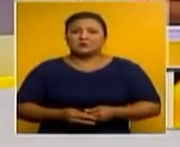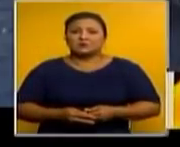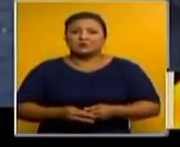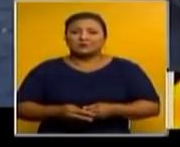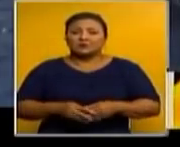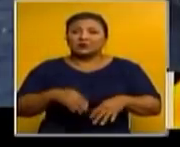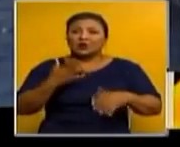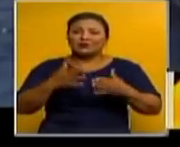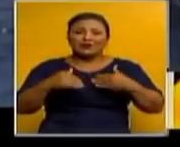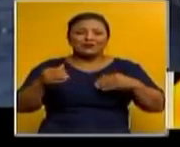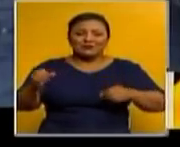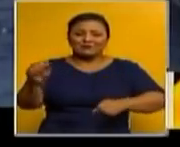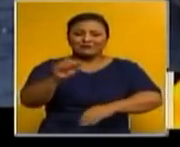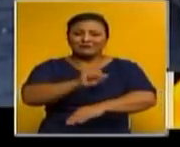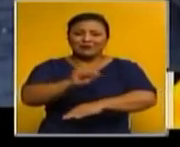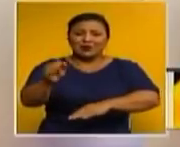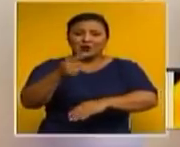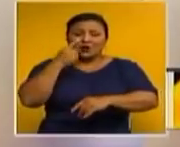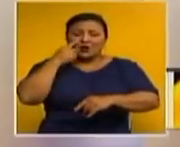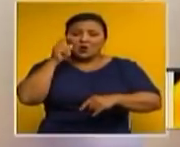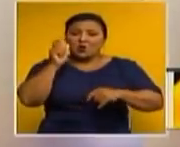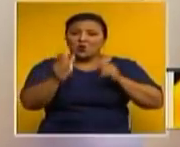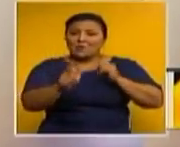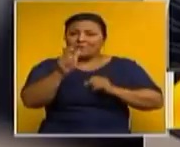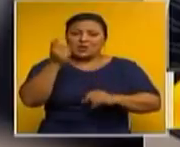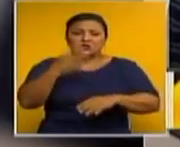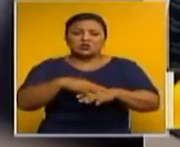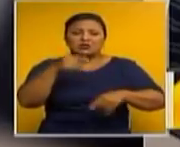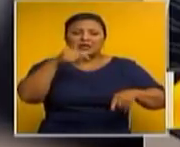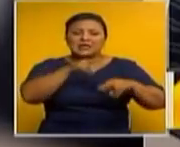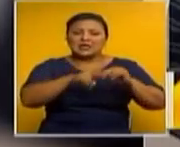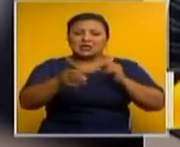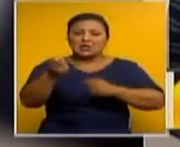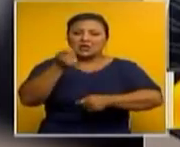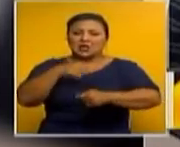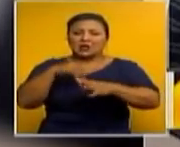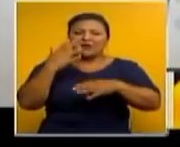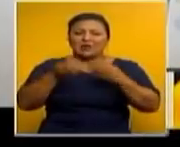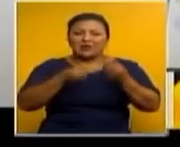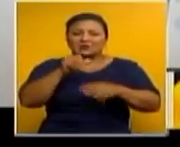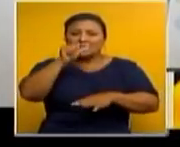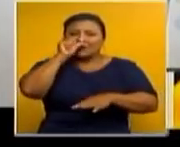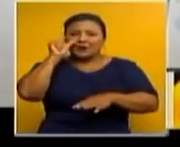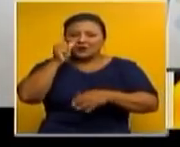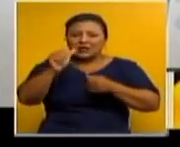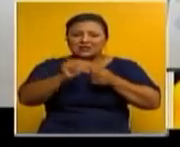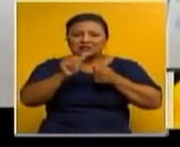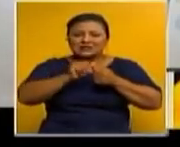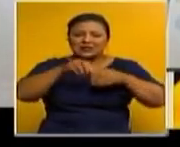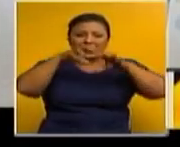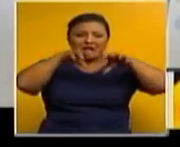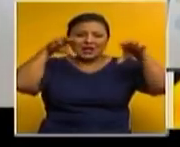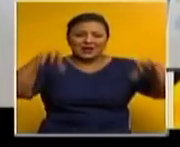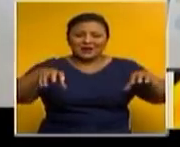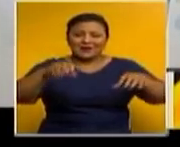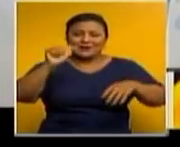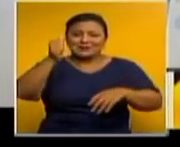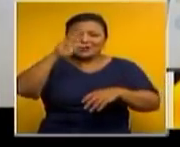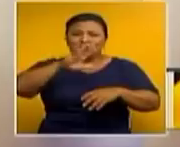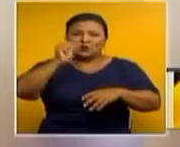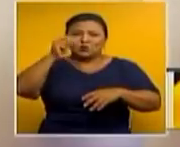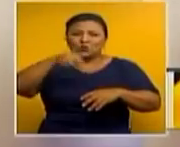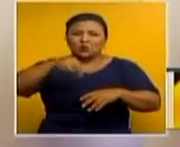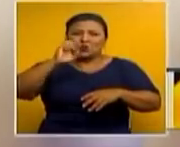En esta vetusta camioneta, dicen, se movilizaba una pareja de microexpendedores que hacía de la suya cerca de la cancha de Atucucho cuando la autoridad